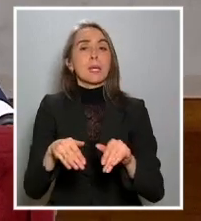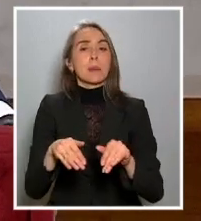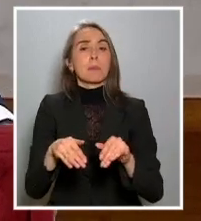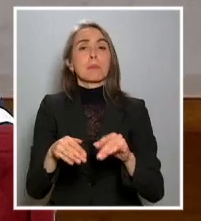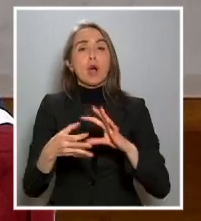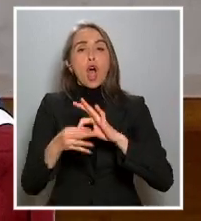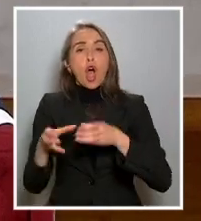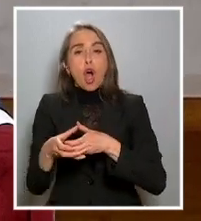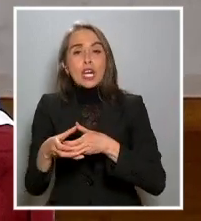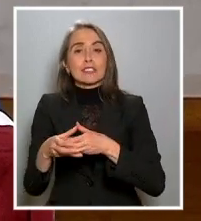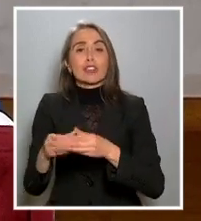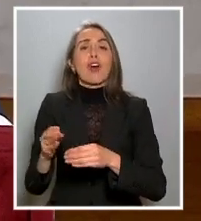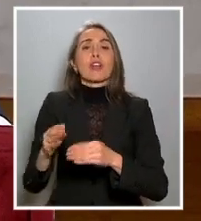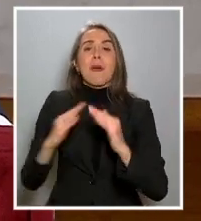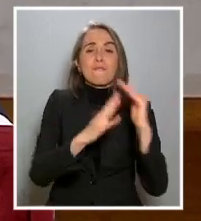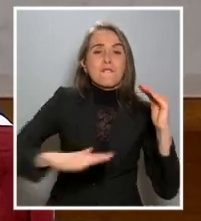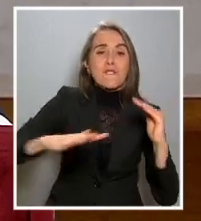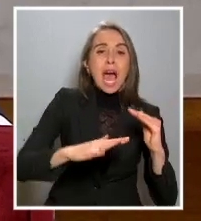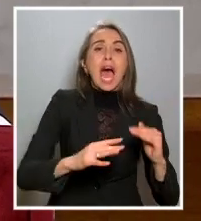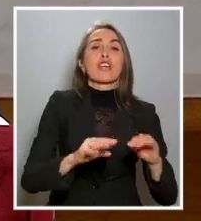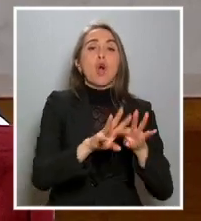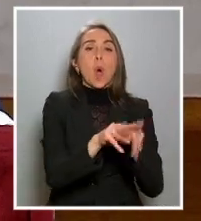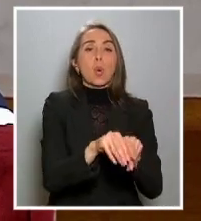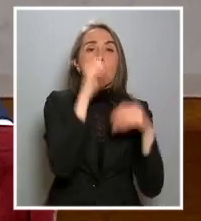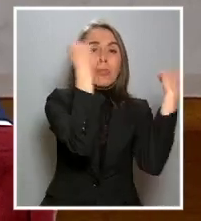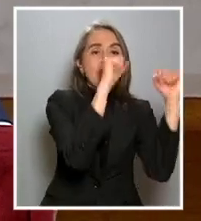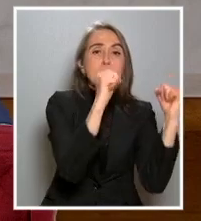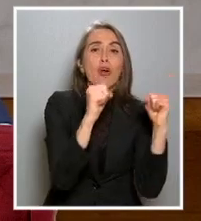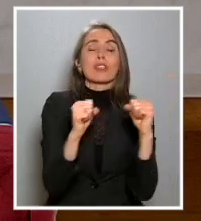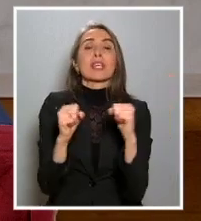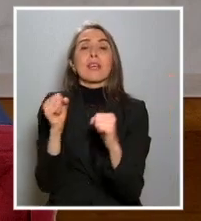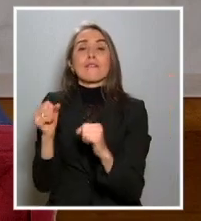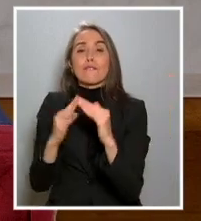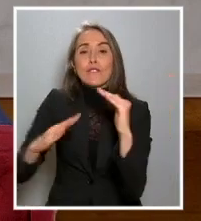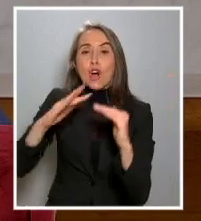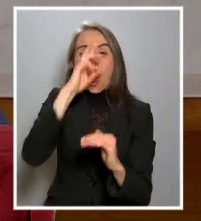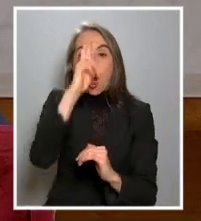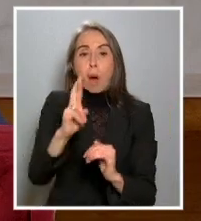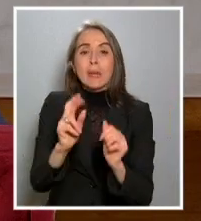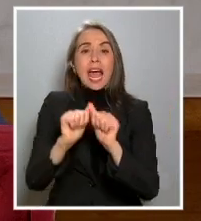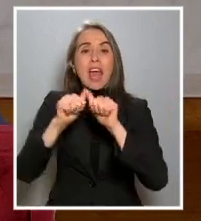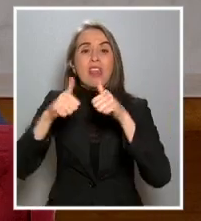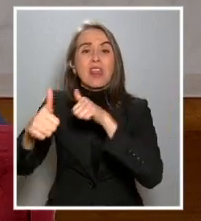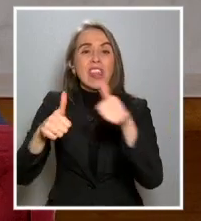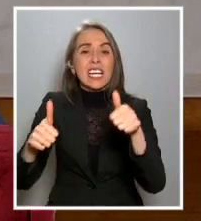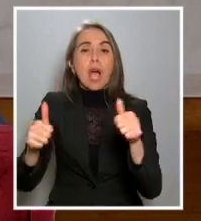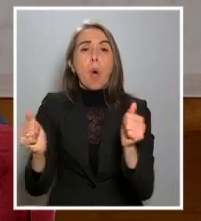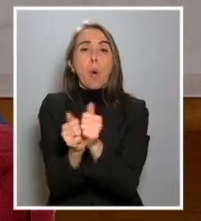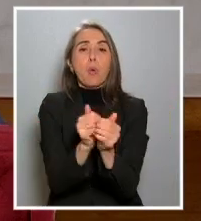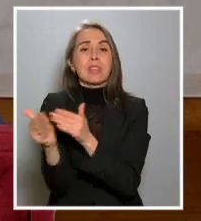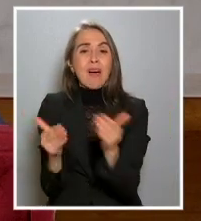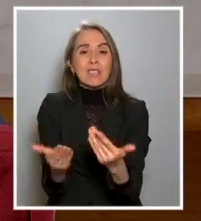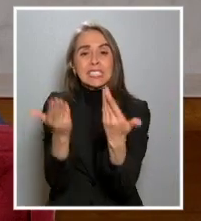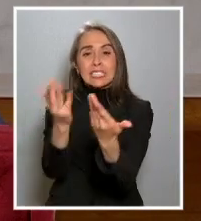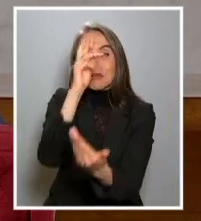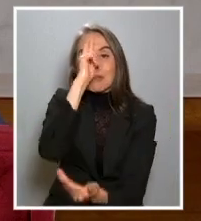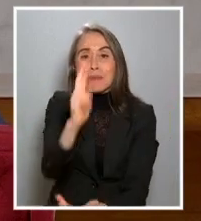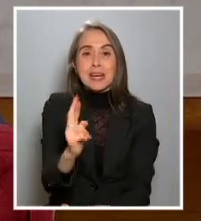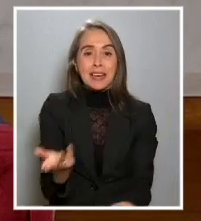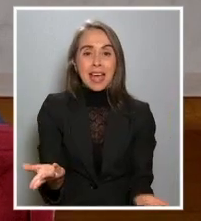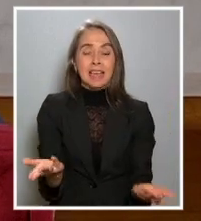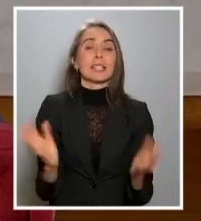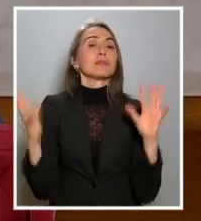organizaciones de barrio, con las organizaciones deportivas y culturales, a quienes hago un homenaje, a sus dirigentes. Por ejemplo,